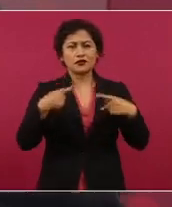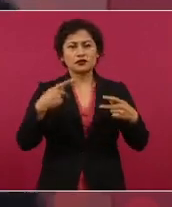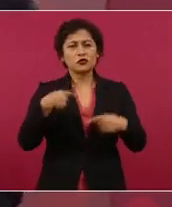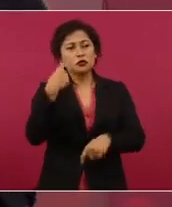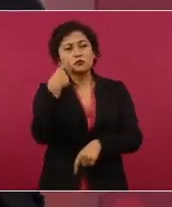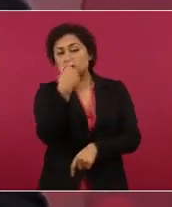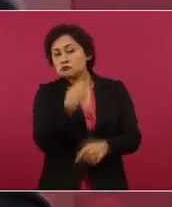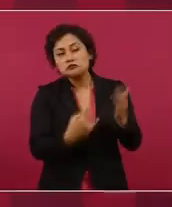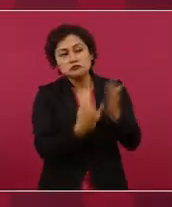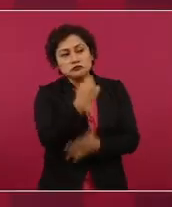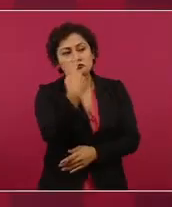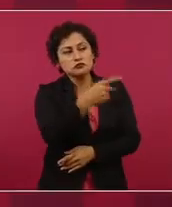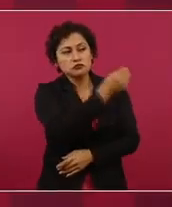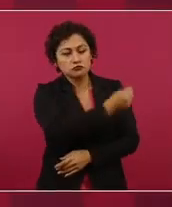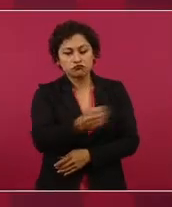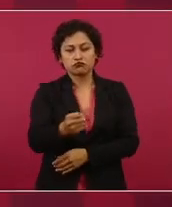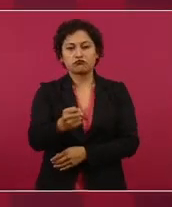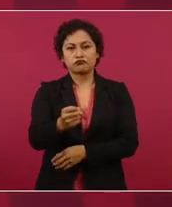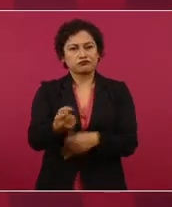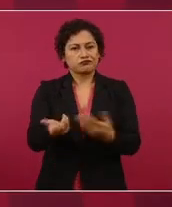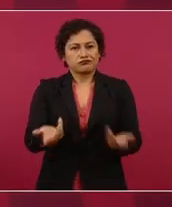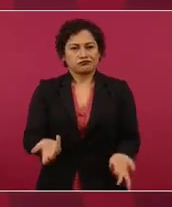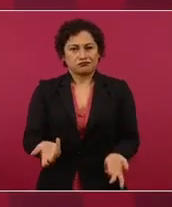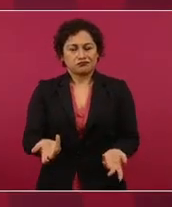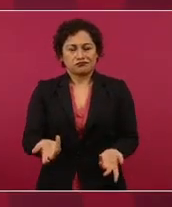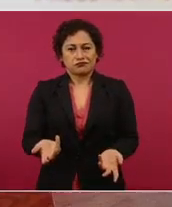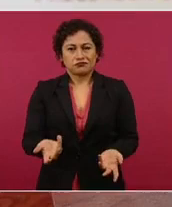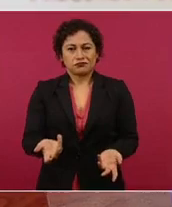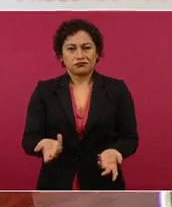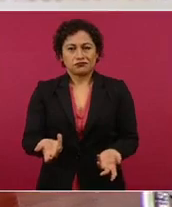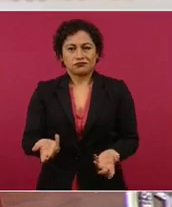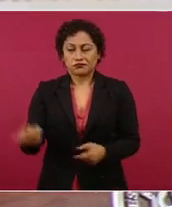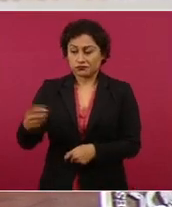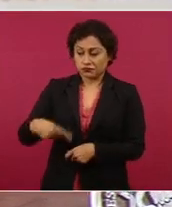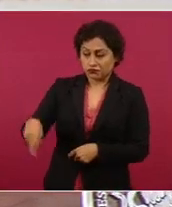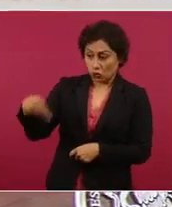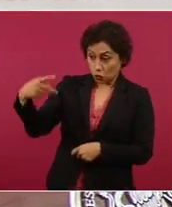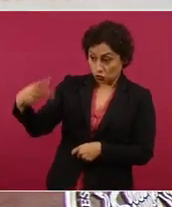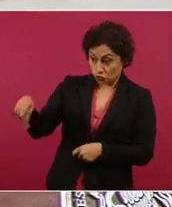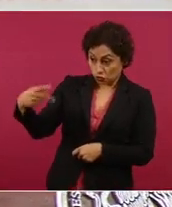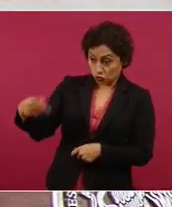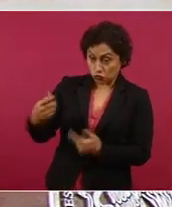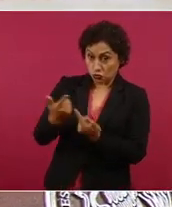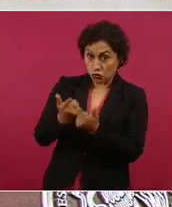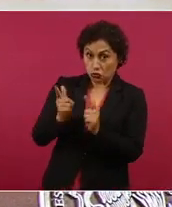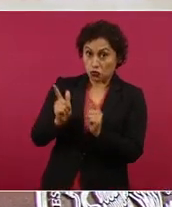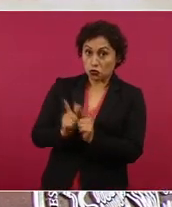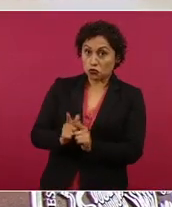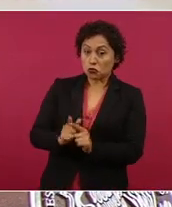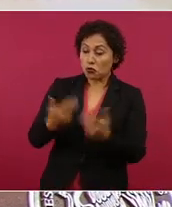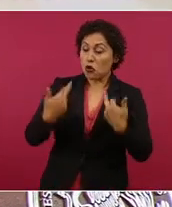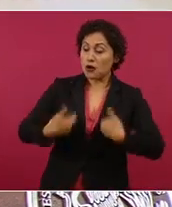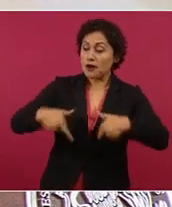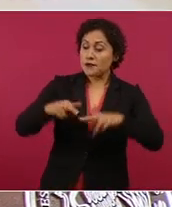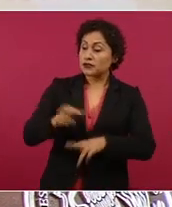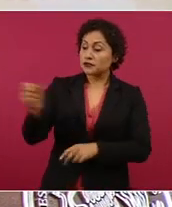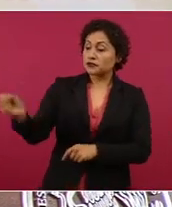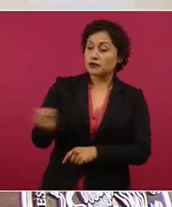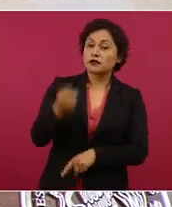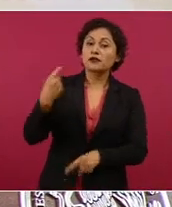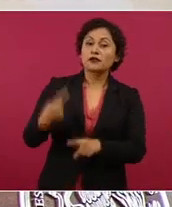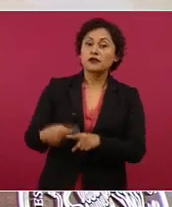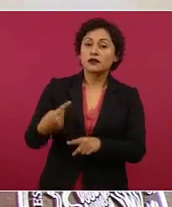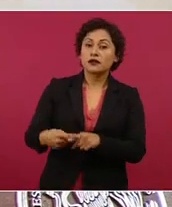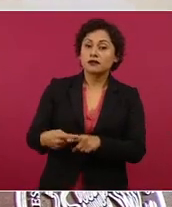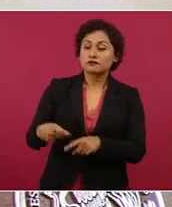¿Y cuándo van a resolver los del bloque conservador? ¿O qué piensan? ¿Que va a